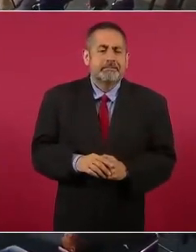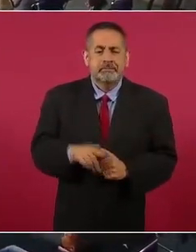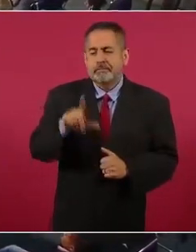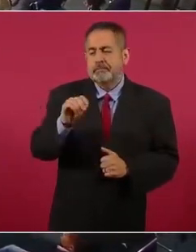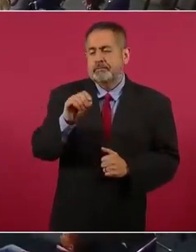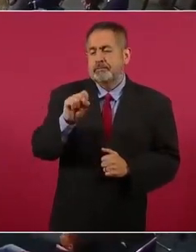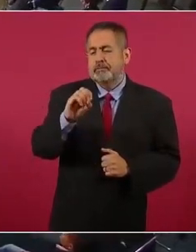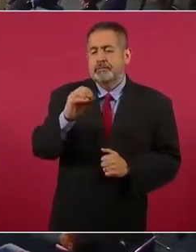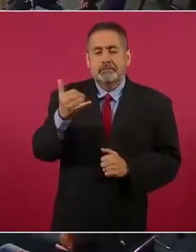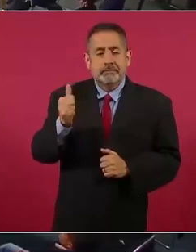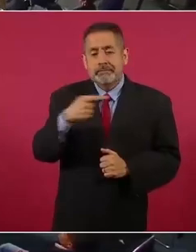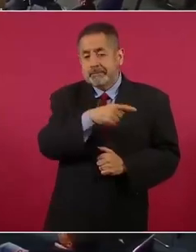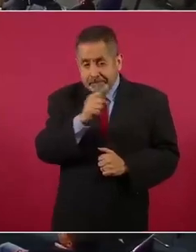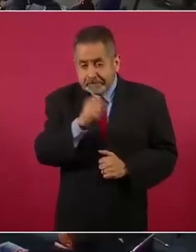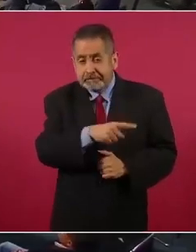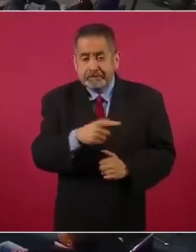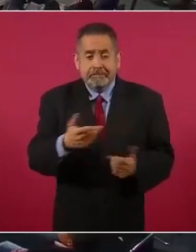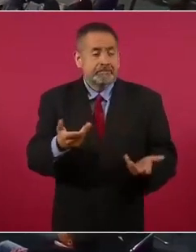Lozoya,